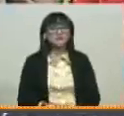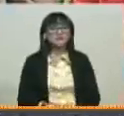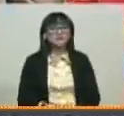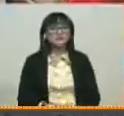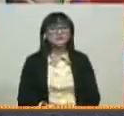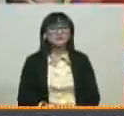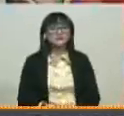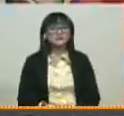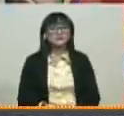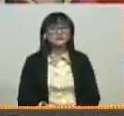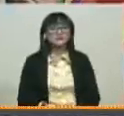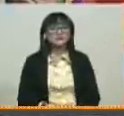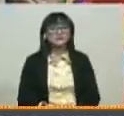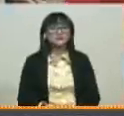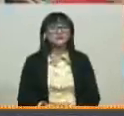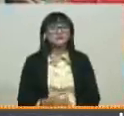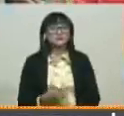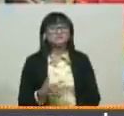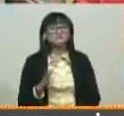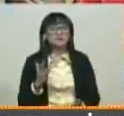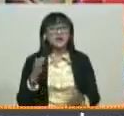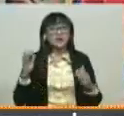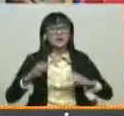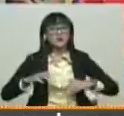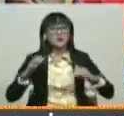Hay pronósticos de lluvia para ese día.